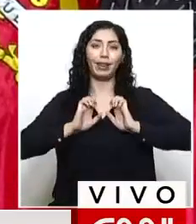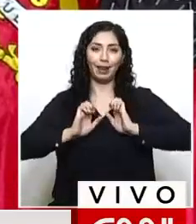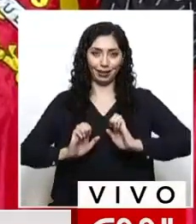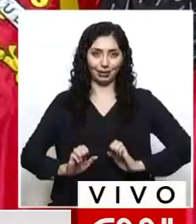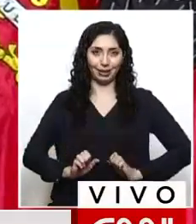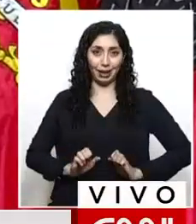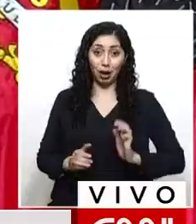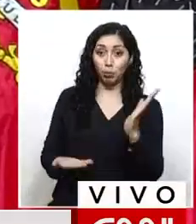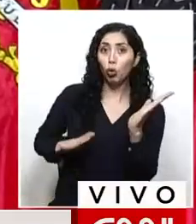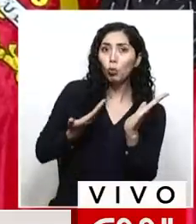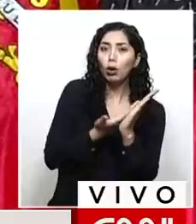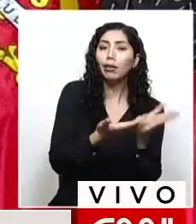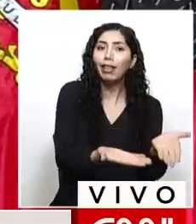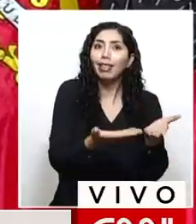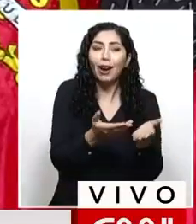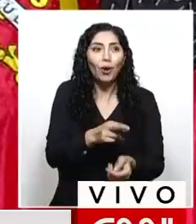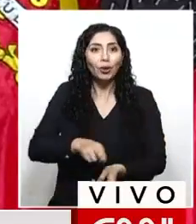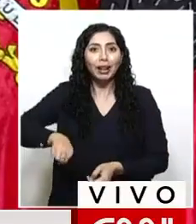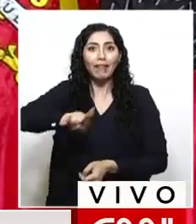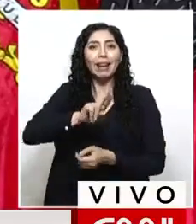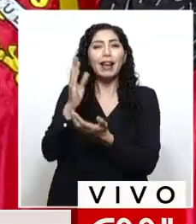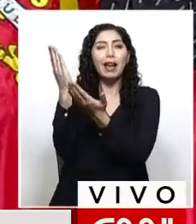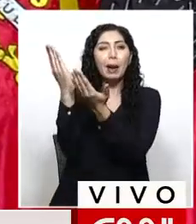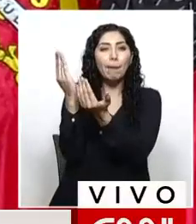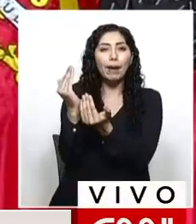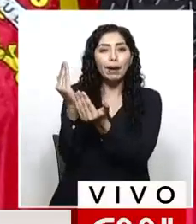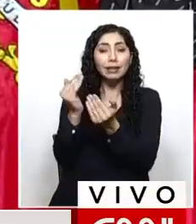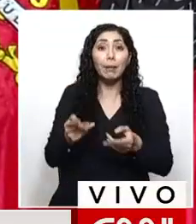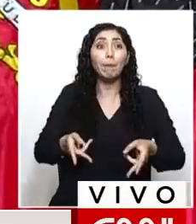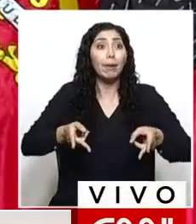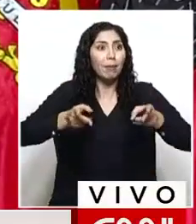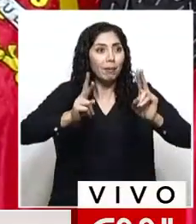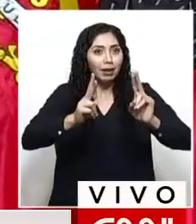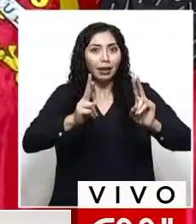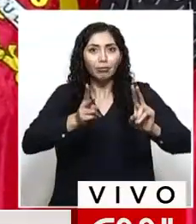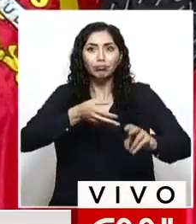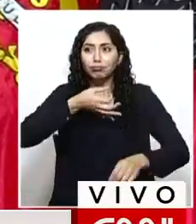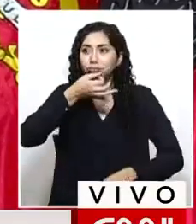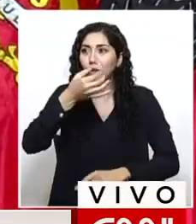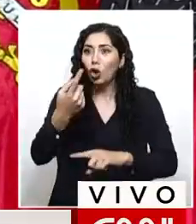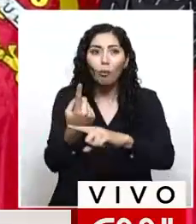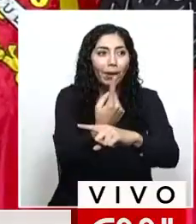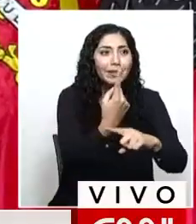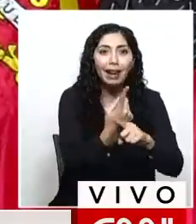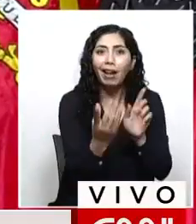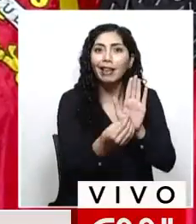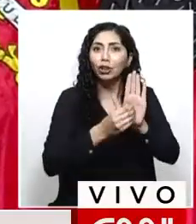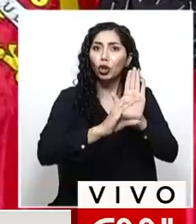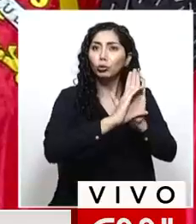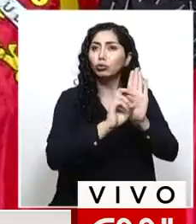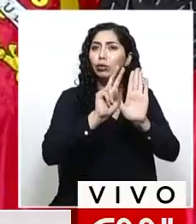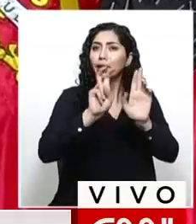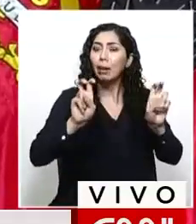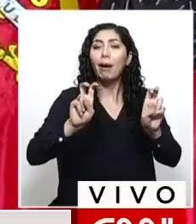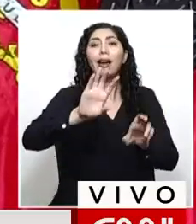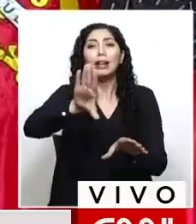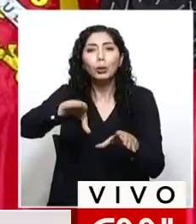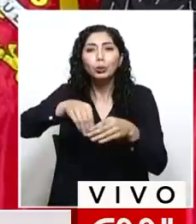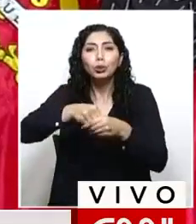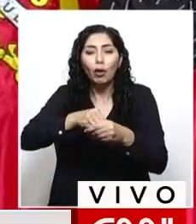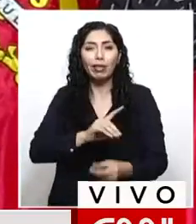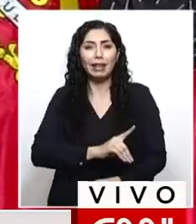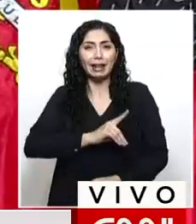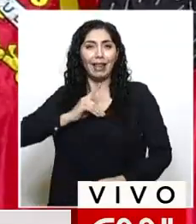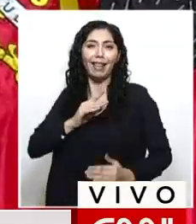devuelve la esperanza al permitirnos hablar en la Constitución de dignidad, de inclusión, de igualdad. A